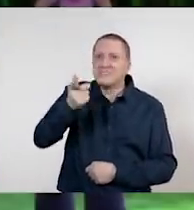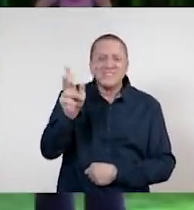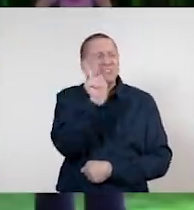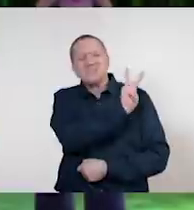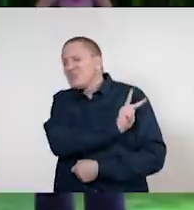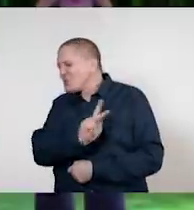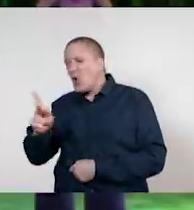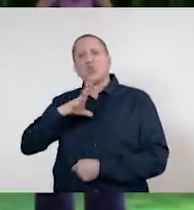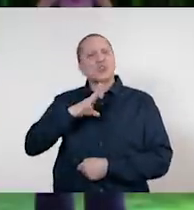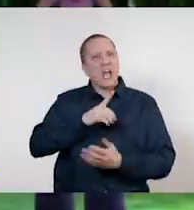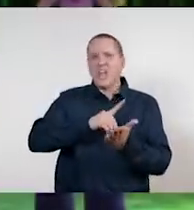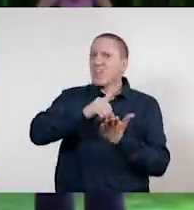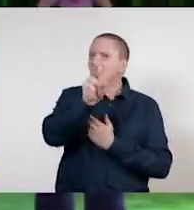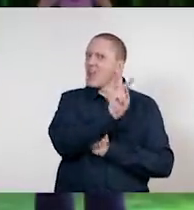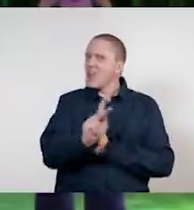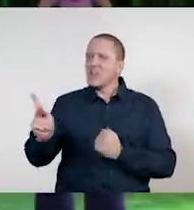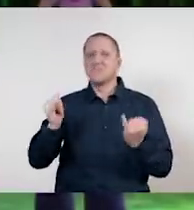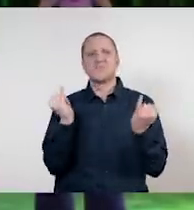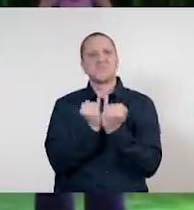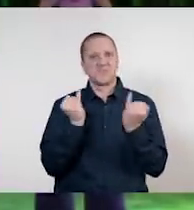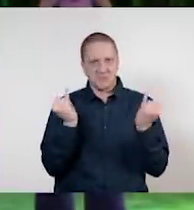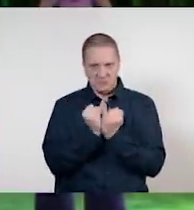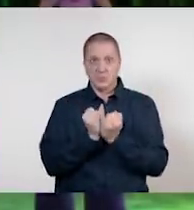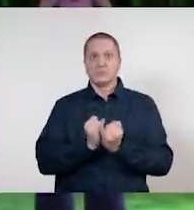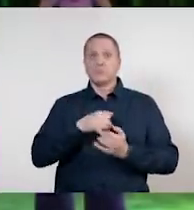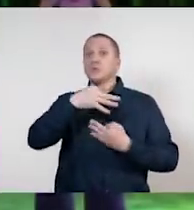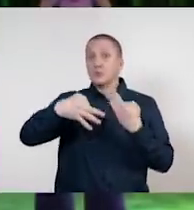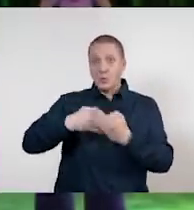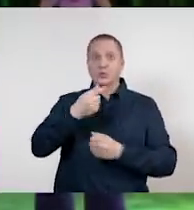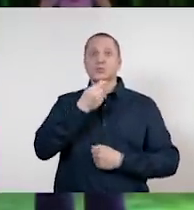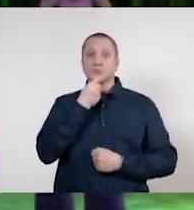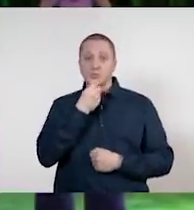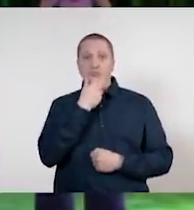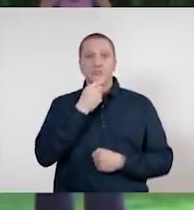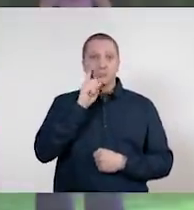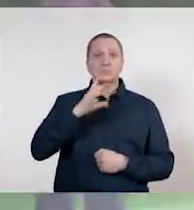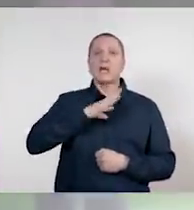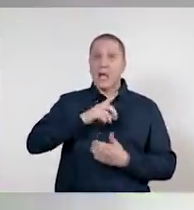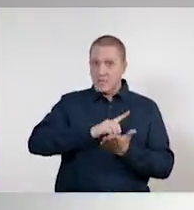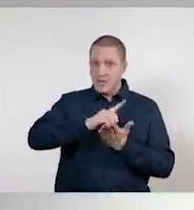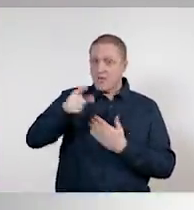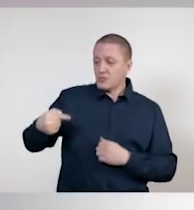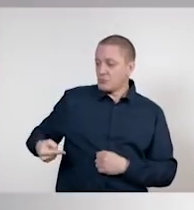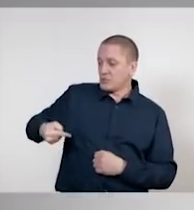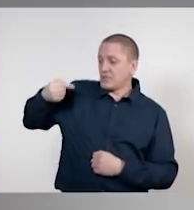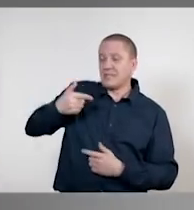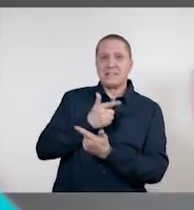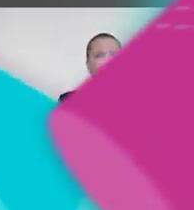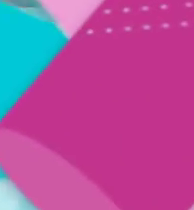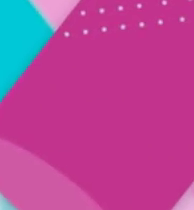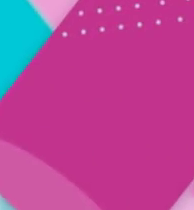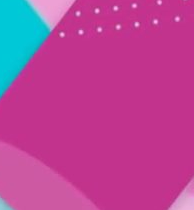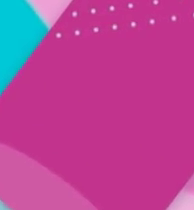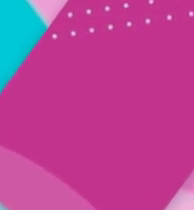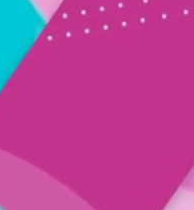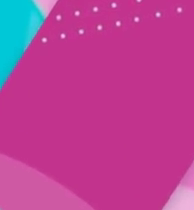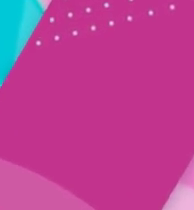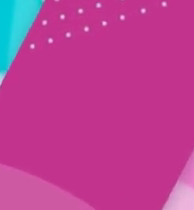¡Todos tenemos los mismos derechos! Todos los niños y niñas tienen derechos para crecer libres y felices.